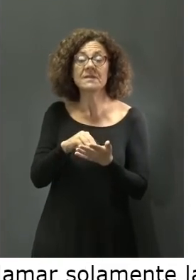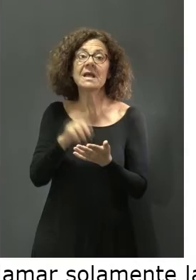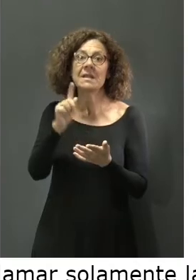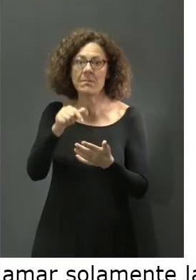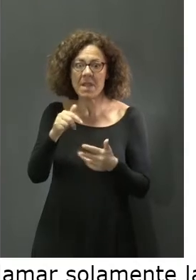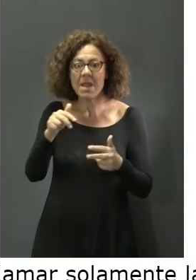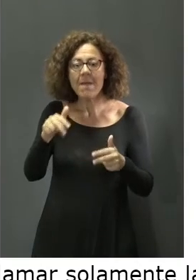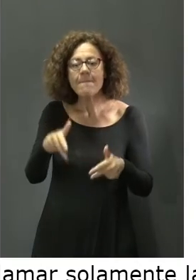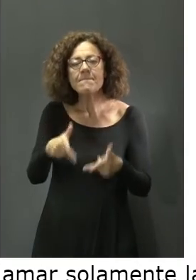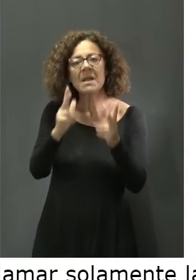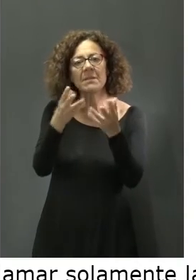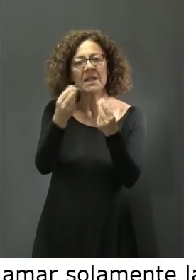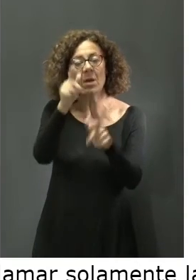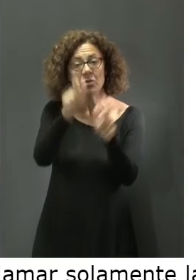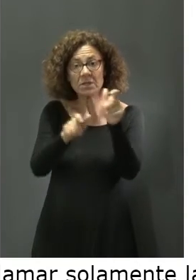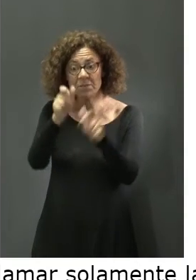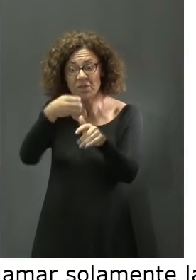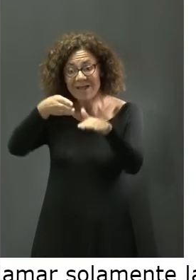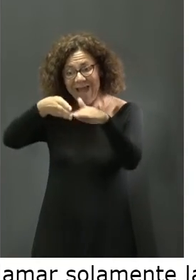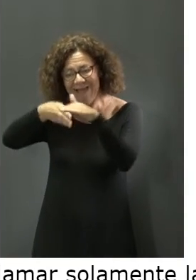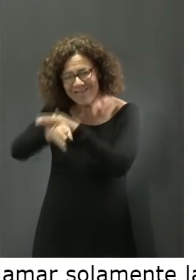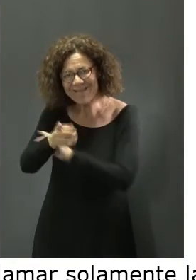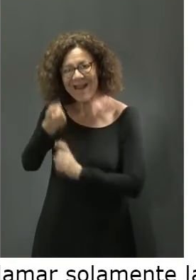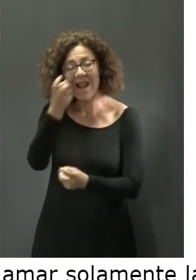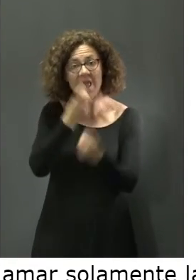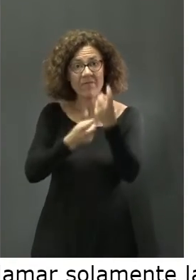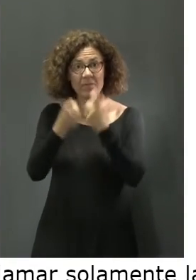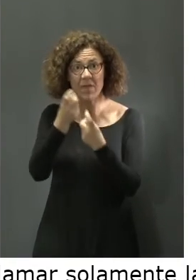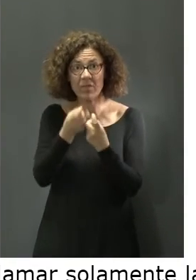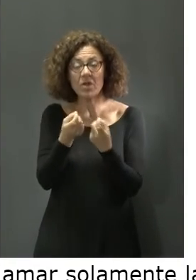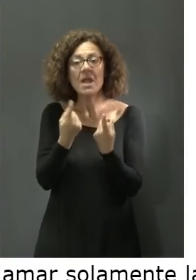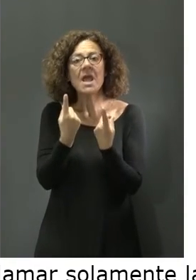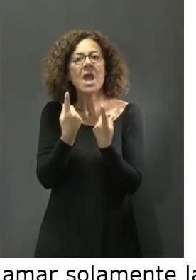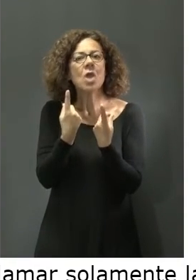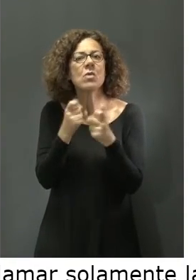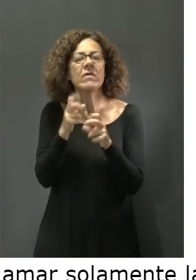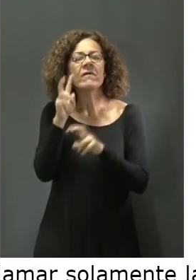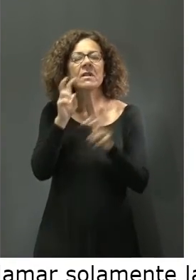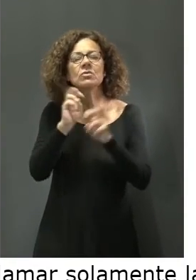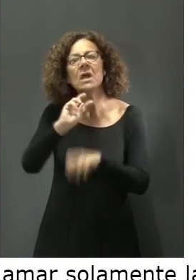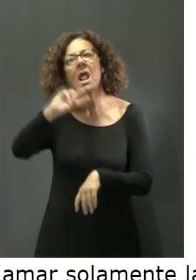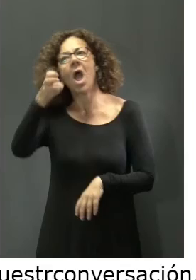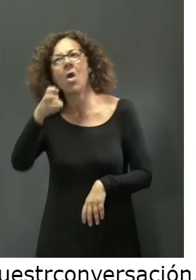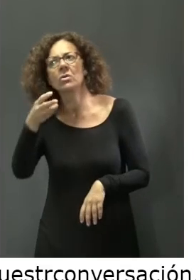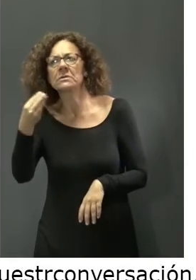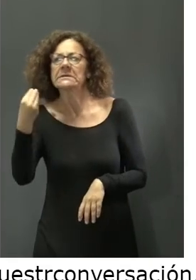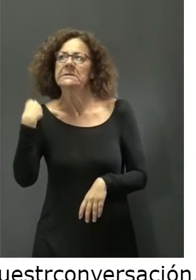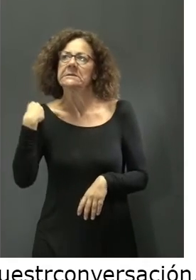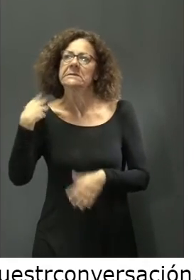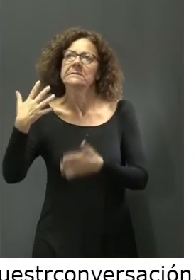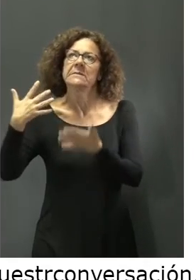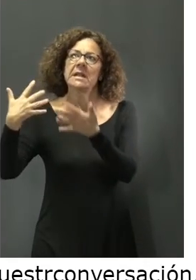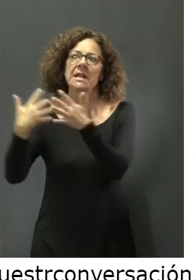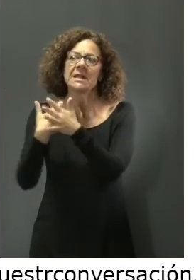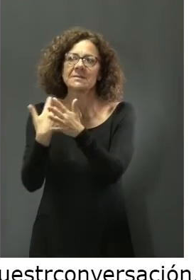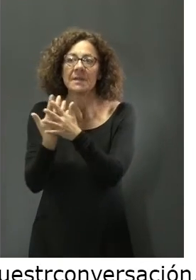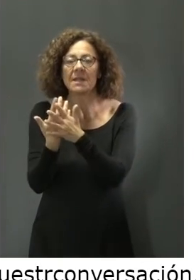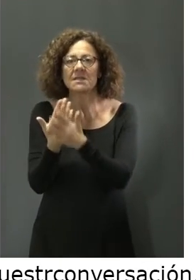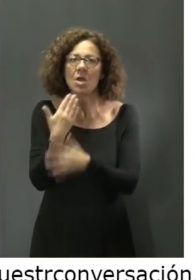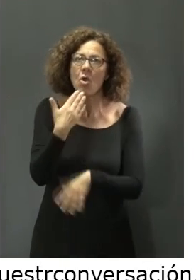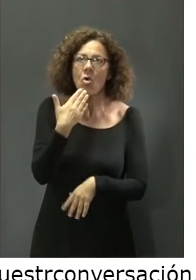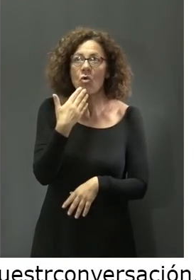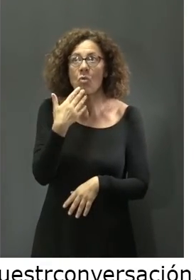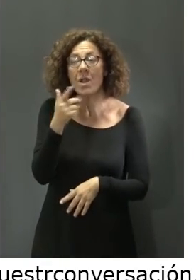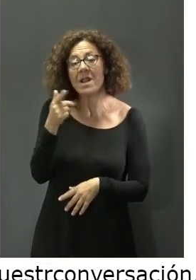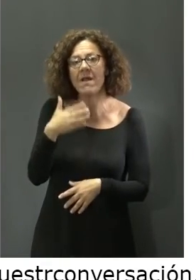muchas personas acceder a la información sin tener que buscar a un tercero, ¿no? que quizás pues, era el que hacía de